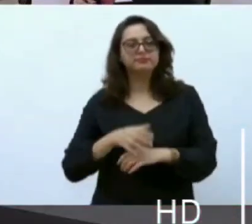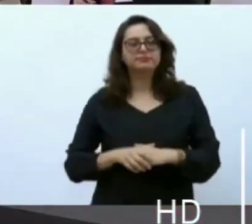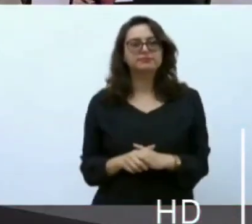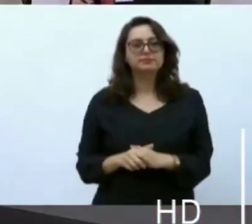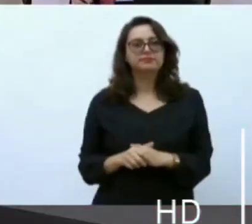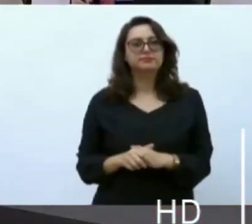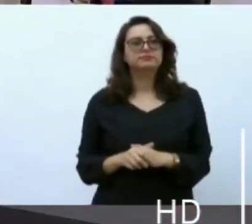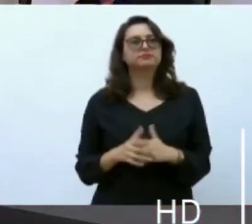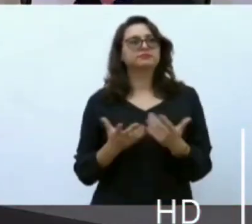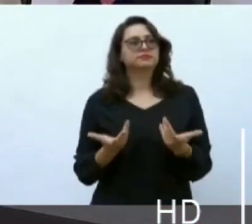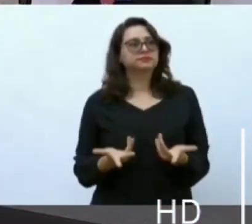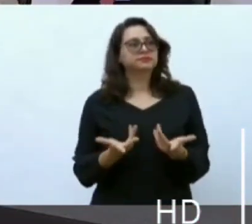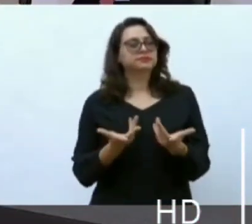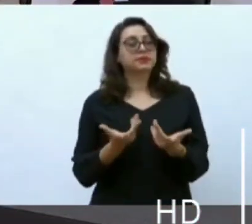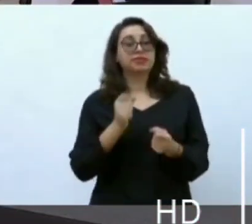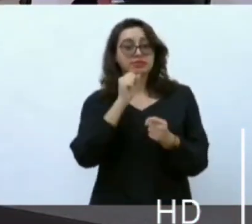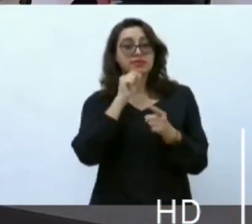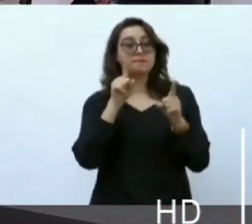edificios